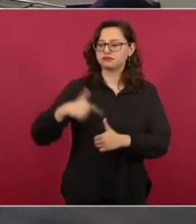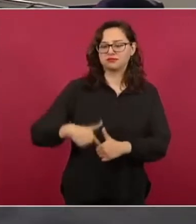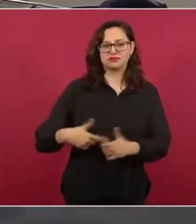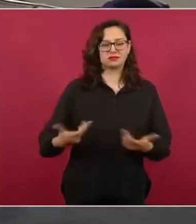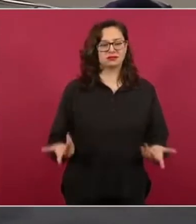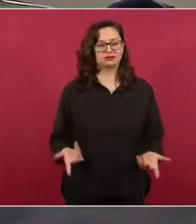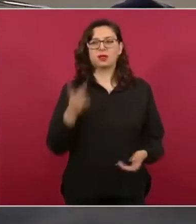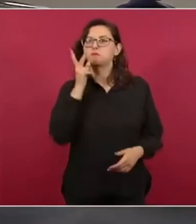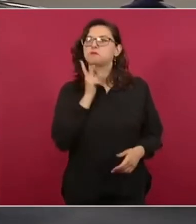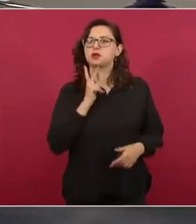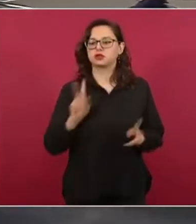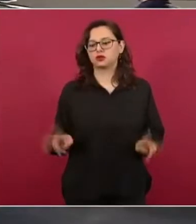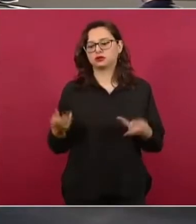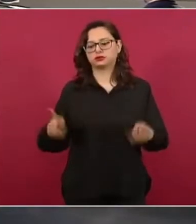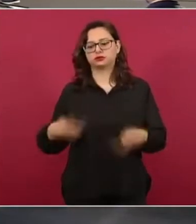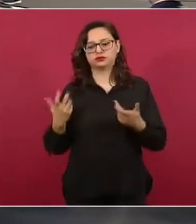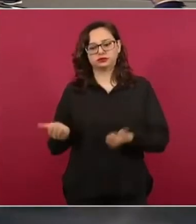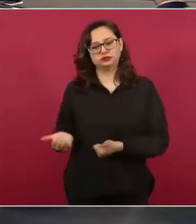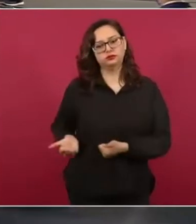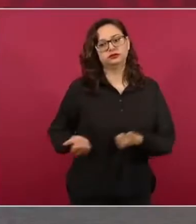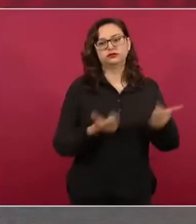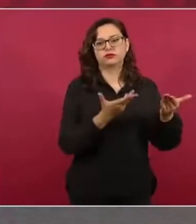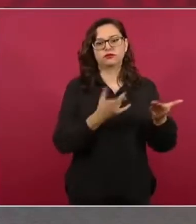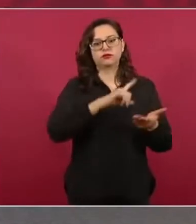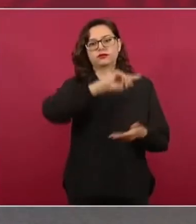gasolinas y diésel,